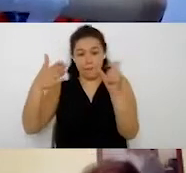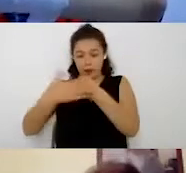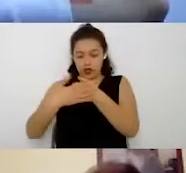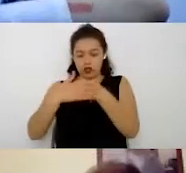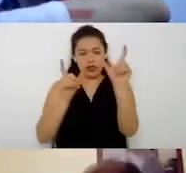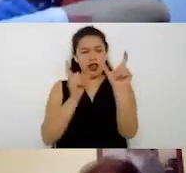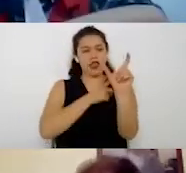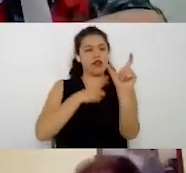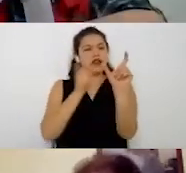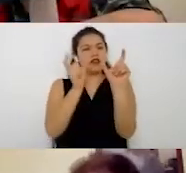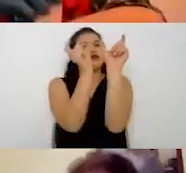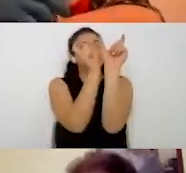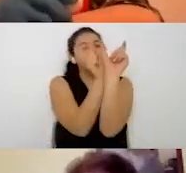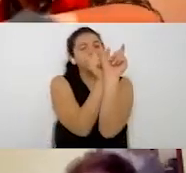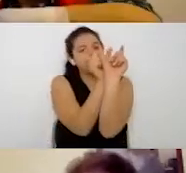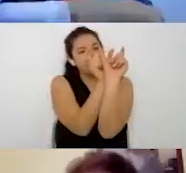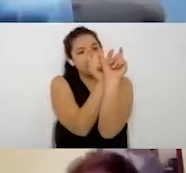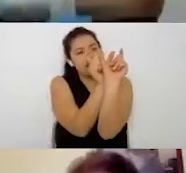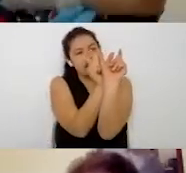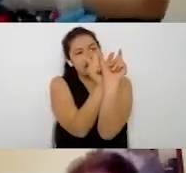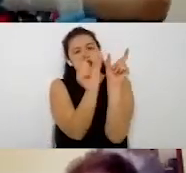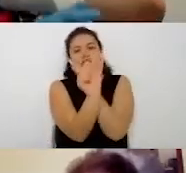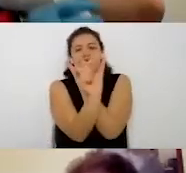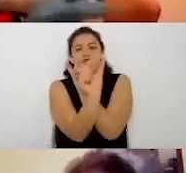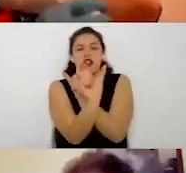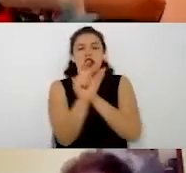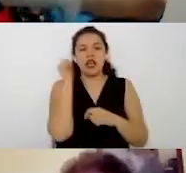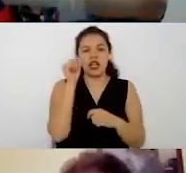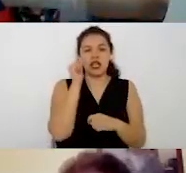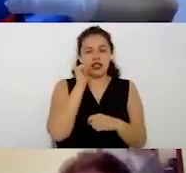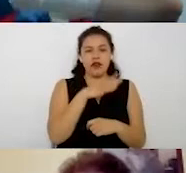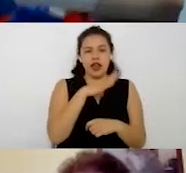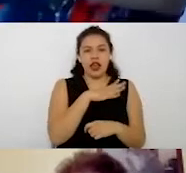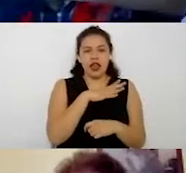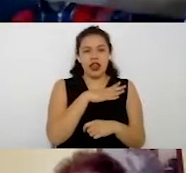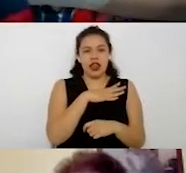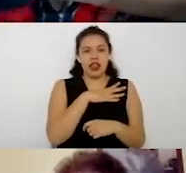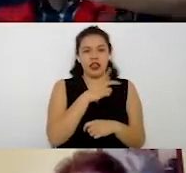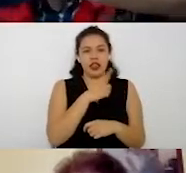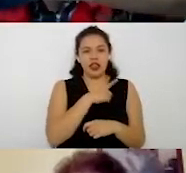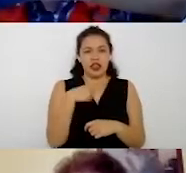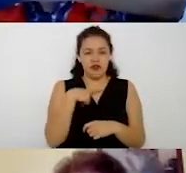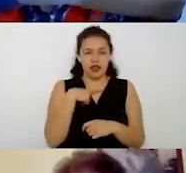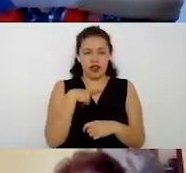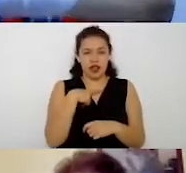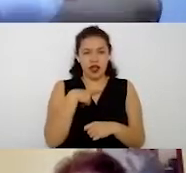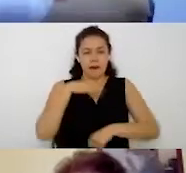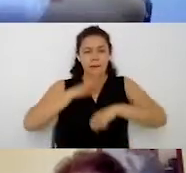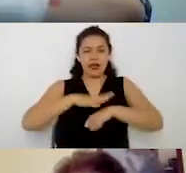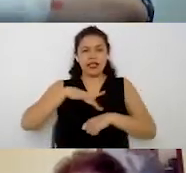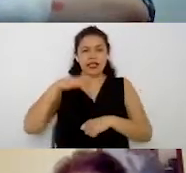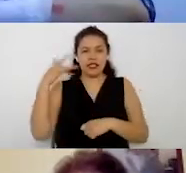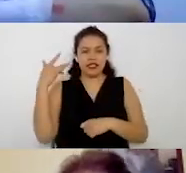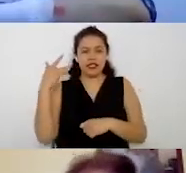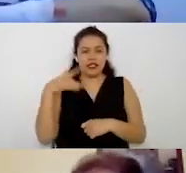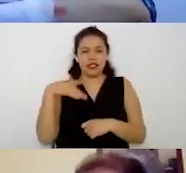mis vendajes siempre van a ir de distal a proximal. ¿A qué me refiero con esto? De la parte más lejana al corazón a